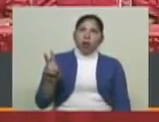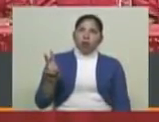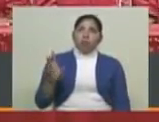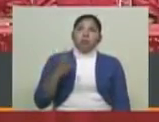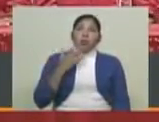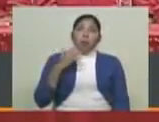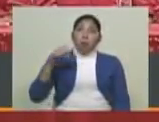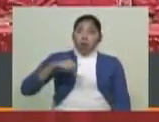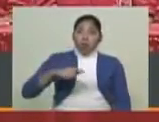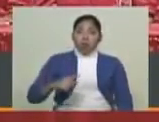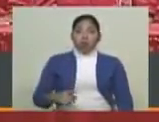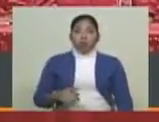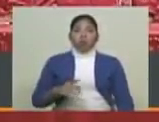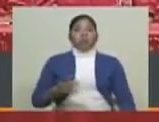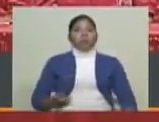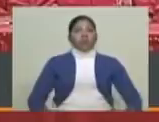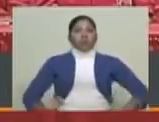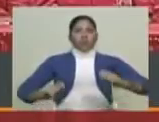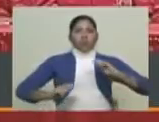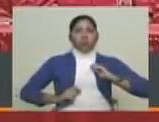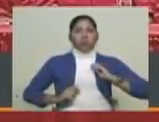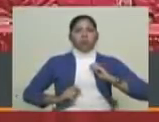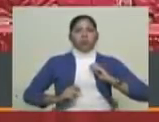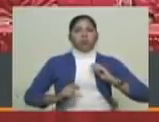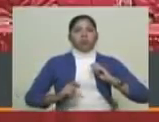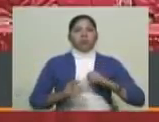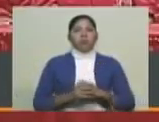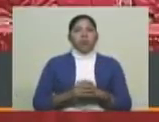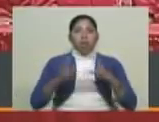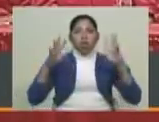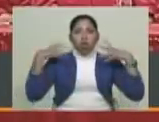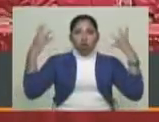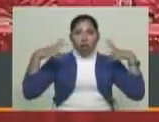gobernando este país Antonio Ledesma.